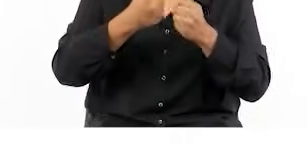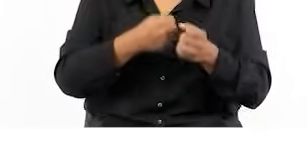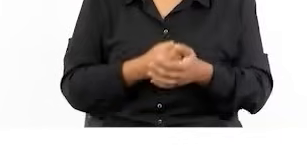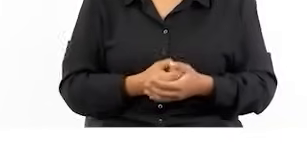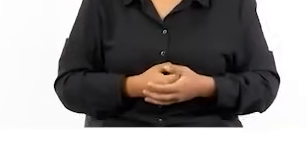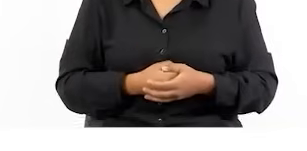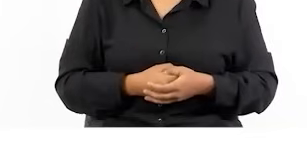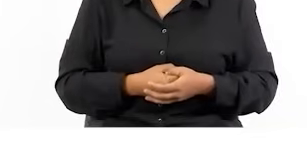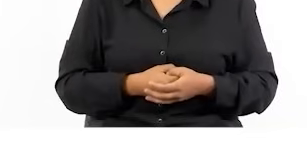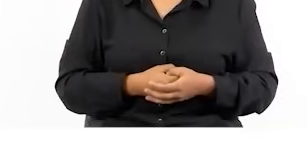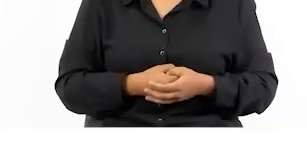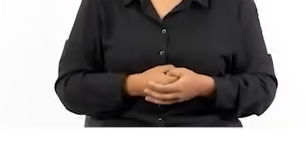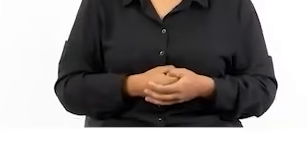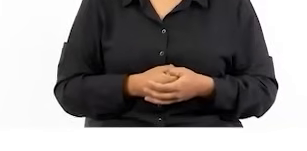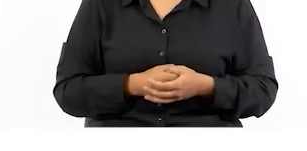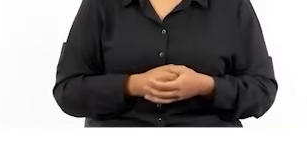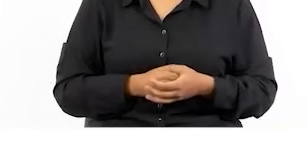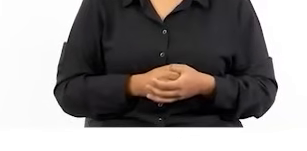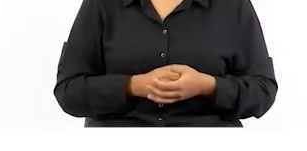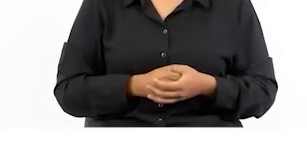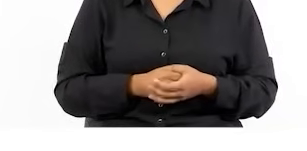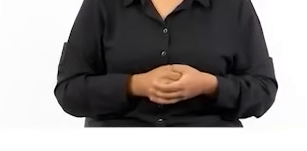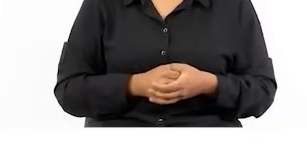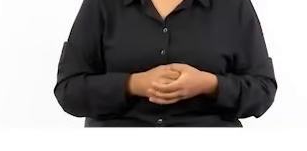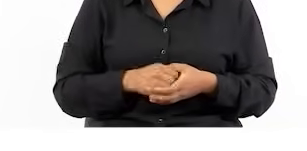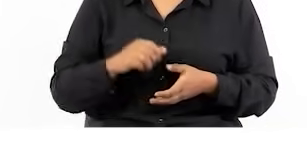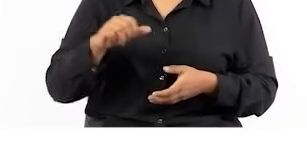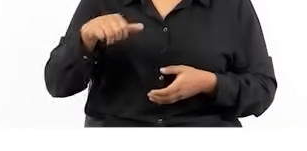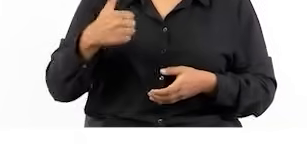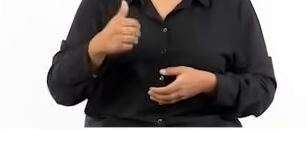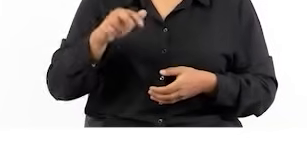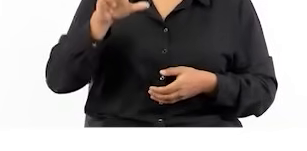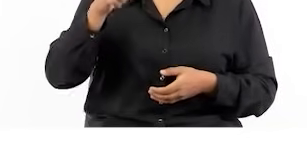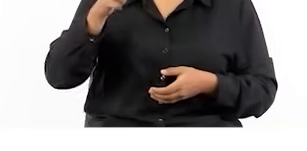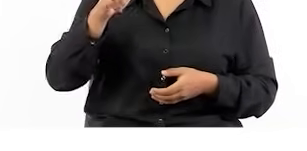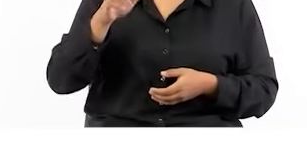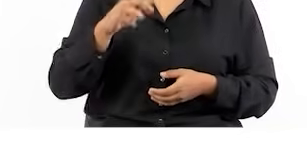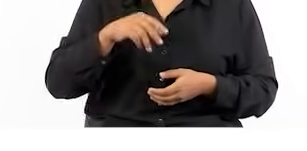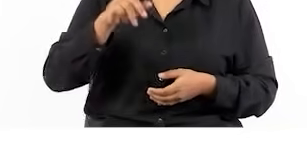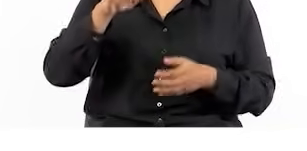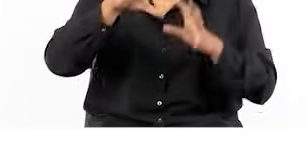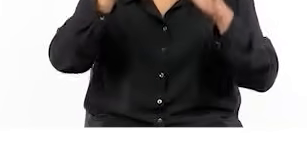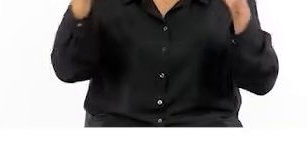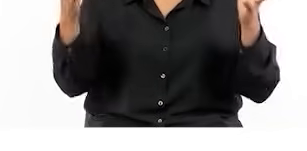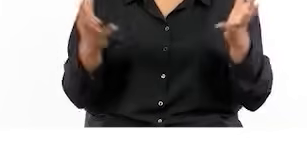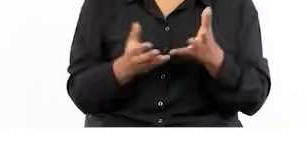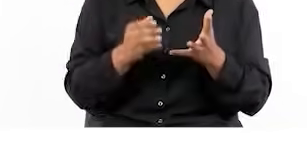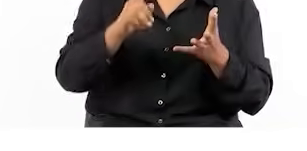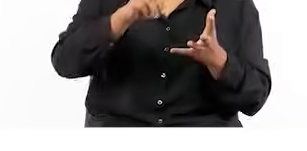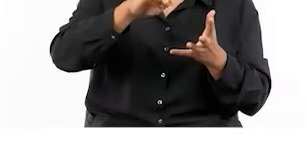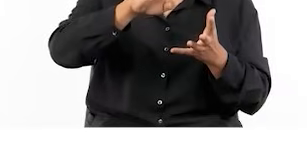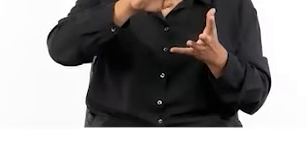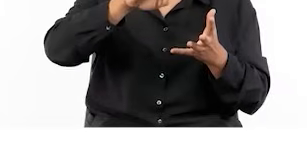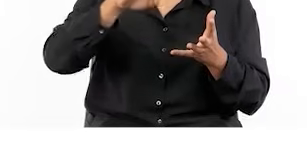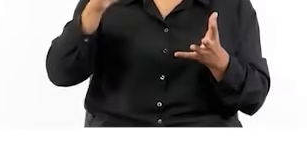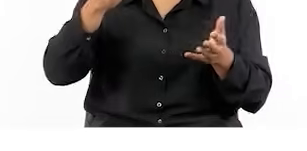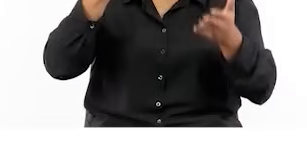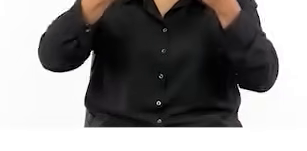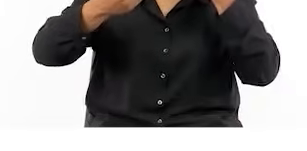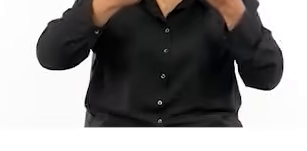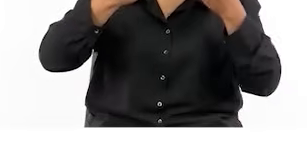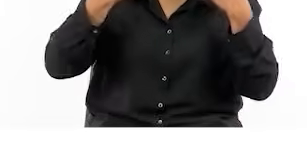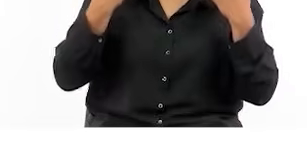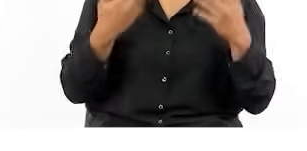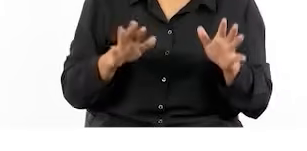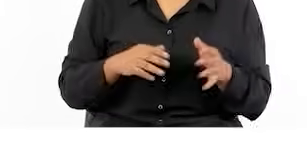superficie rocosa, sólida y densidad alta, superior a la del agua. Otros 2 planetas telúricos es